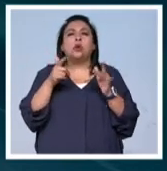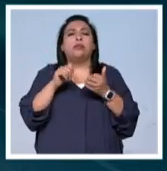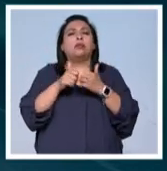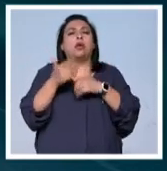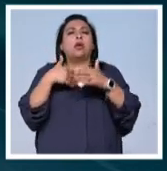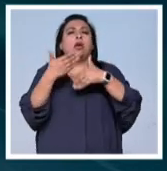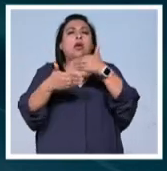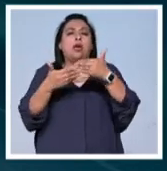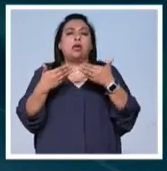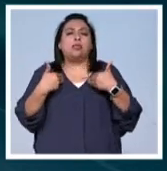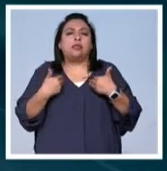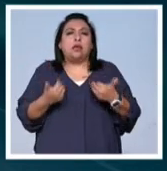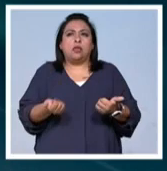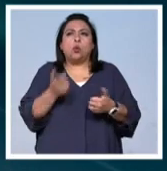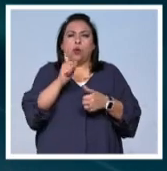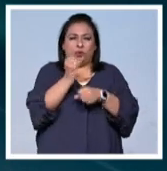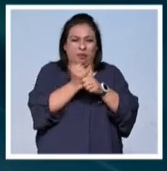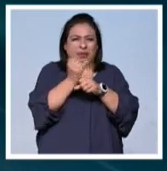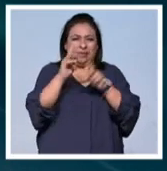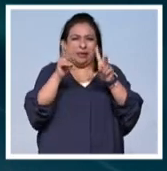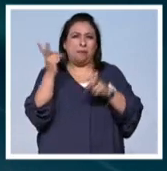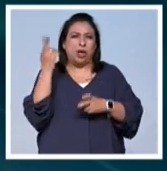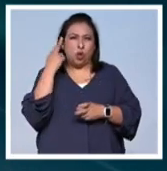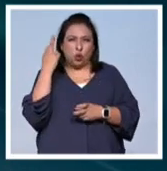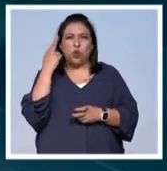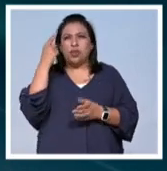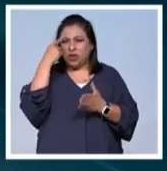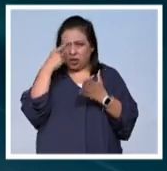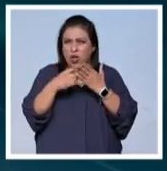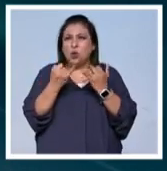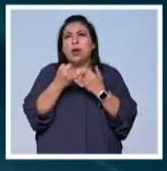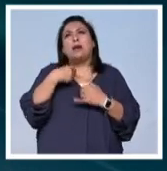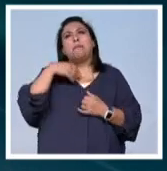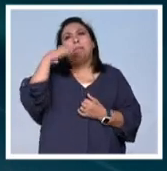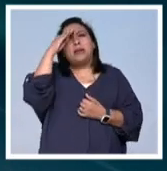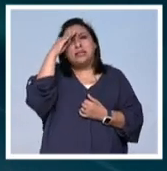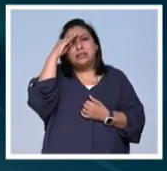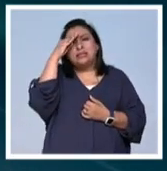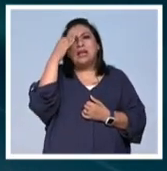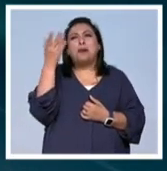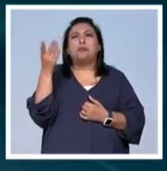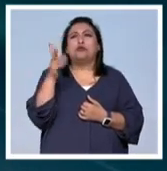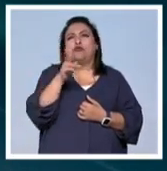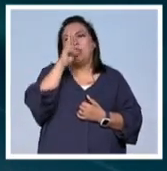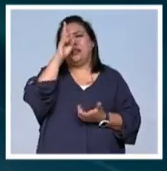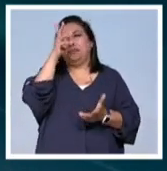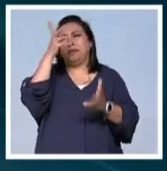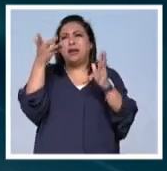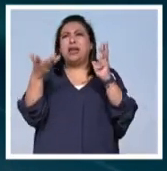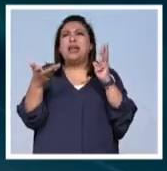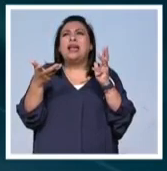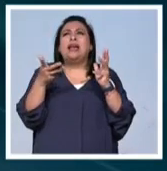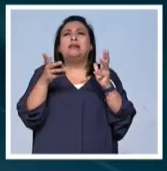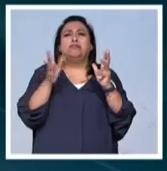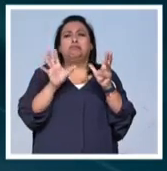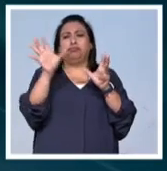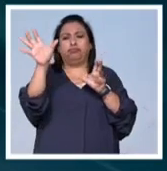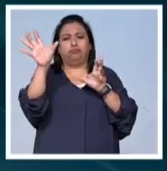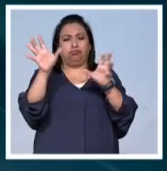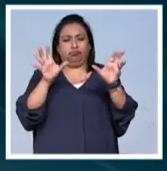entendiendo también en la investigación de ruido que luego creo que también tendemos a pensar que como que las violencias son células que